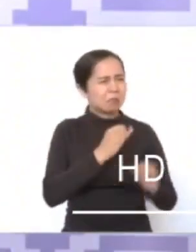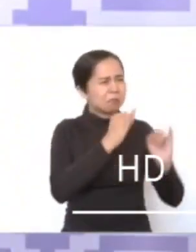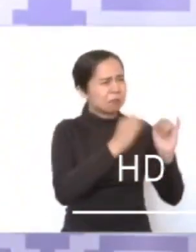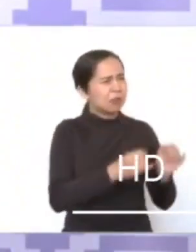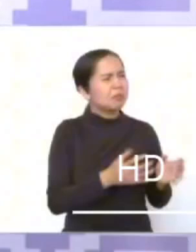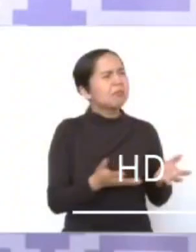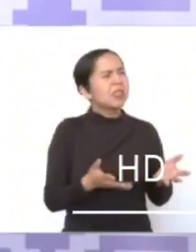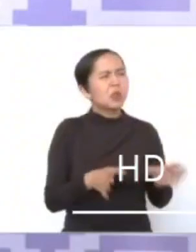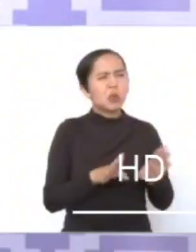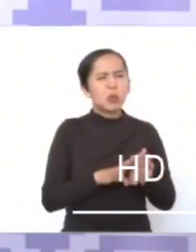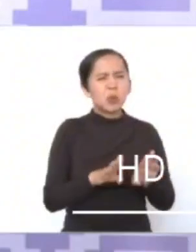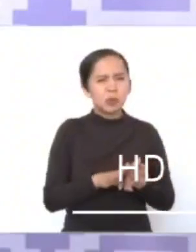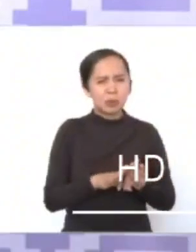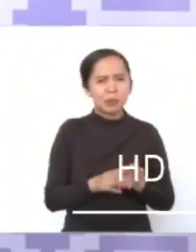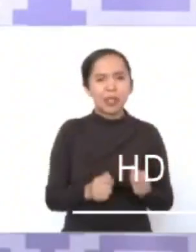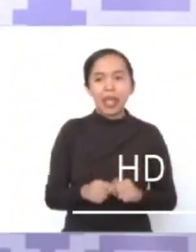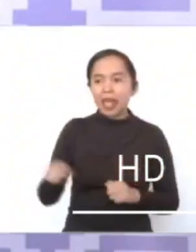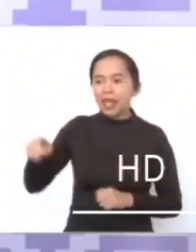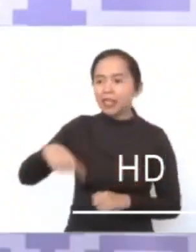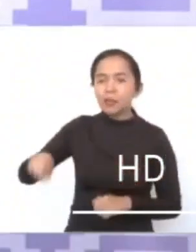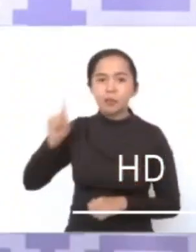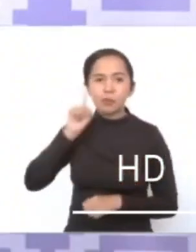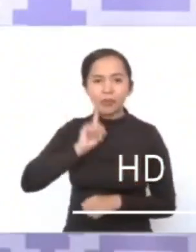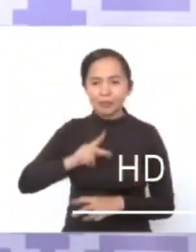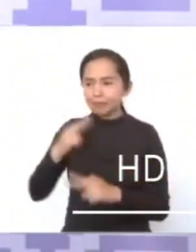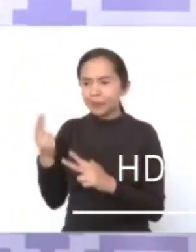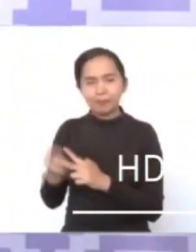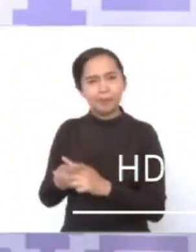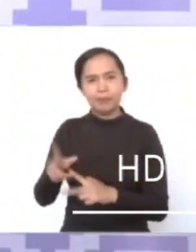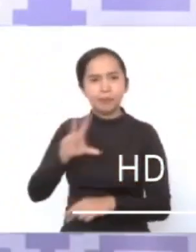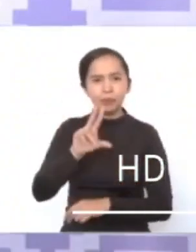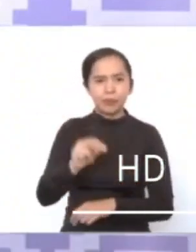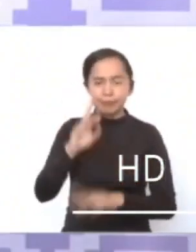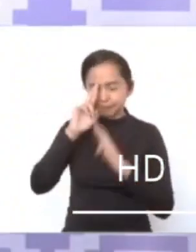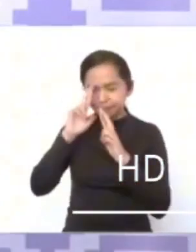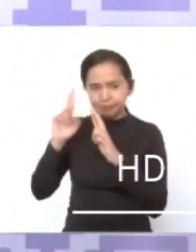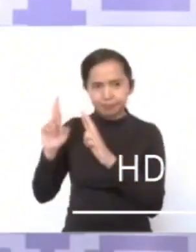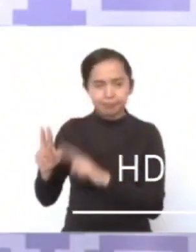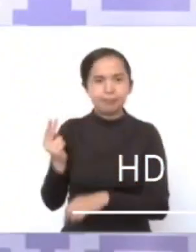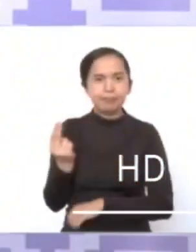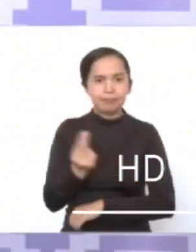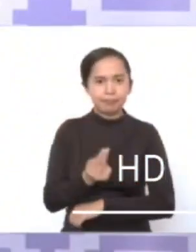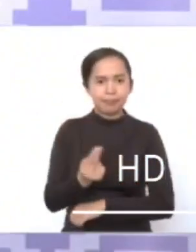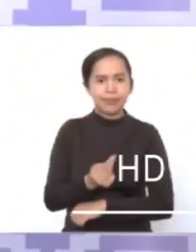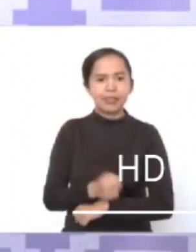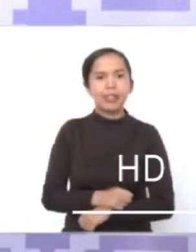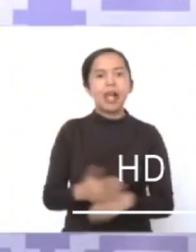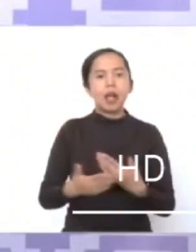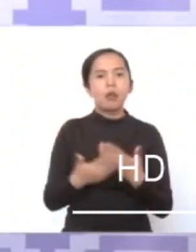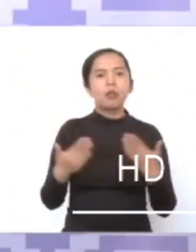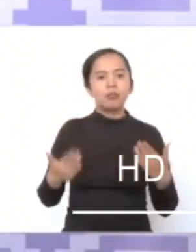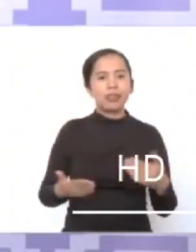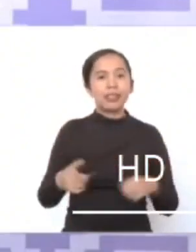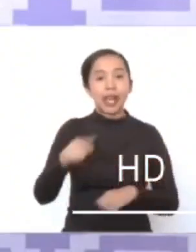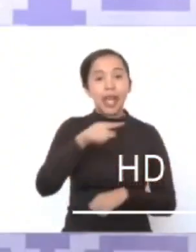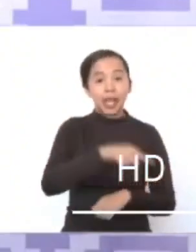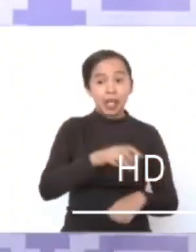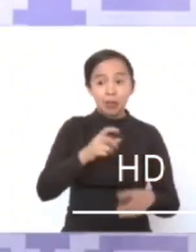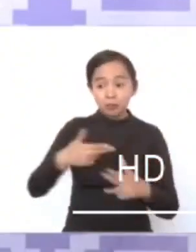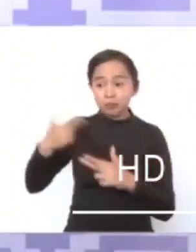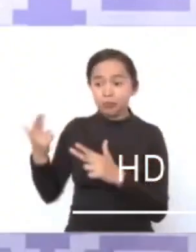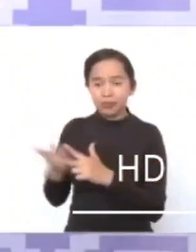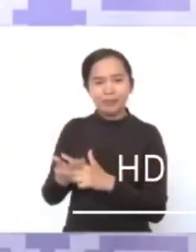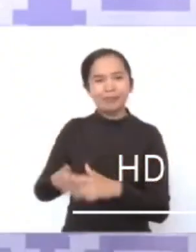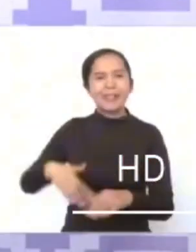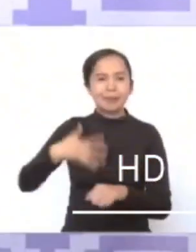se asesinan, se respetan. El feminicidio es un delito que se castiga hasta con 70 años de prisión. Sí puedes cambiar, se